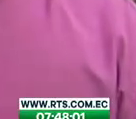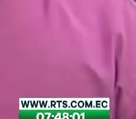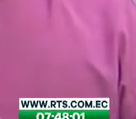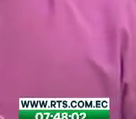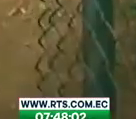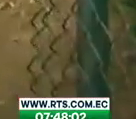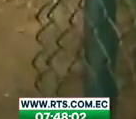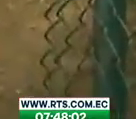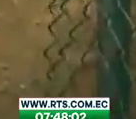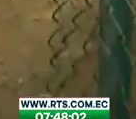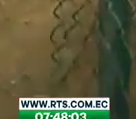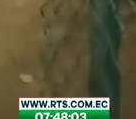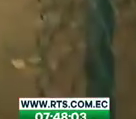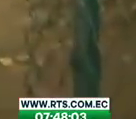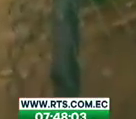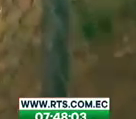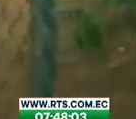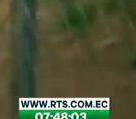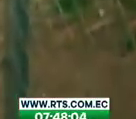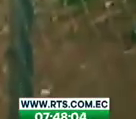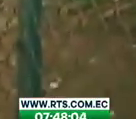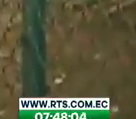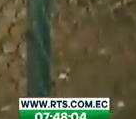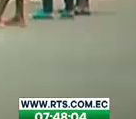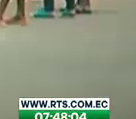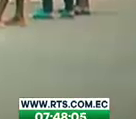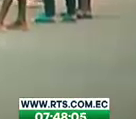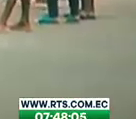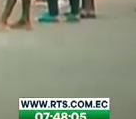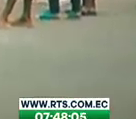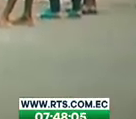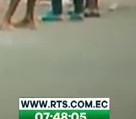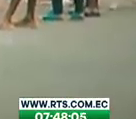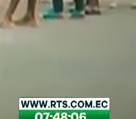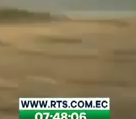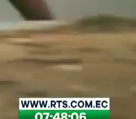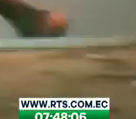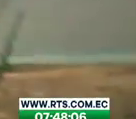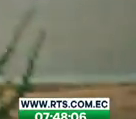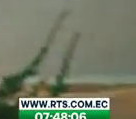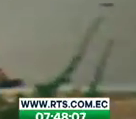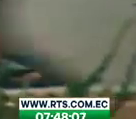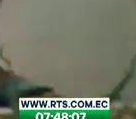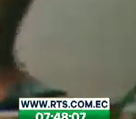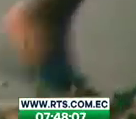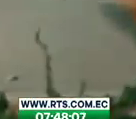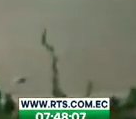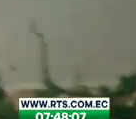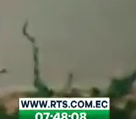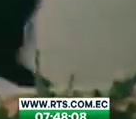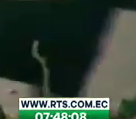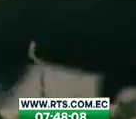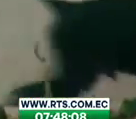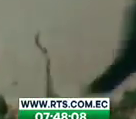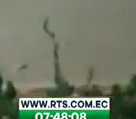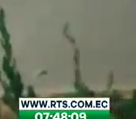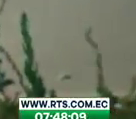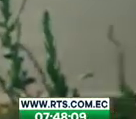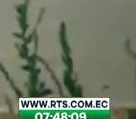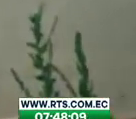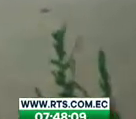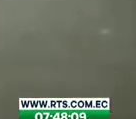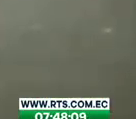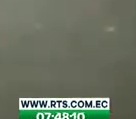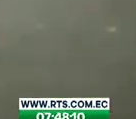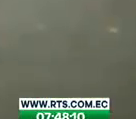la denuncia. Son parte de las realidades que se viven en Socio Vivienda 2, conflictos que se han convertido en el pan de cada